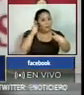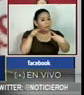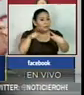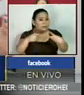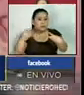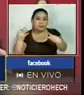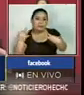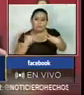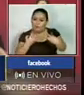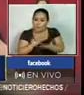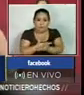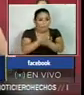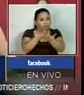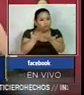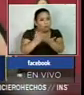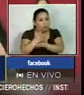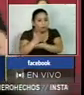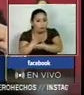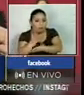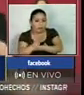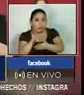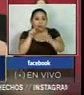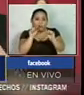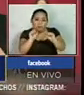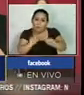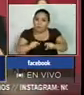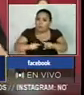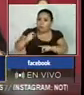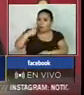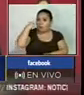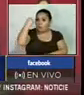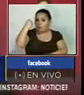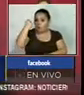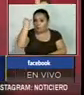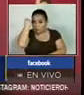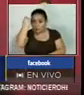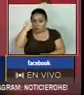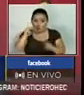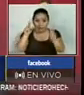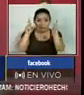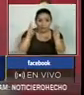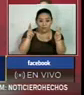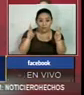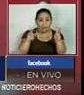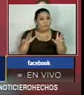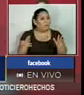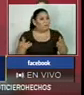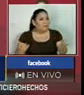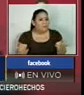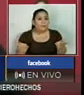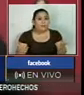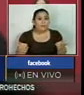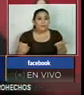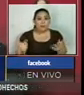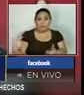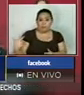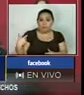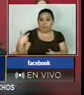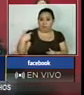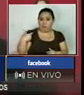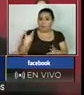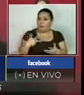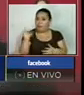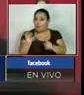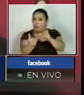sea de acceso público. Es decir, el acuerdo primordial de esta iniciativa que estoy refiriendo es que a la vacuna que se